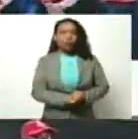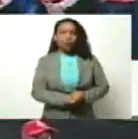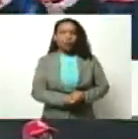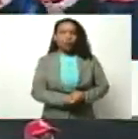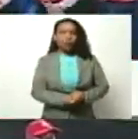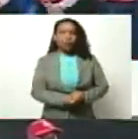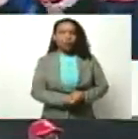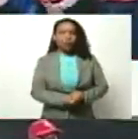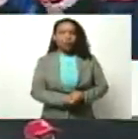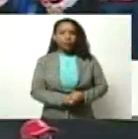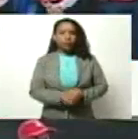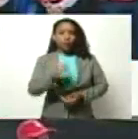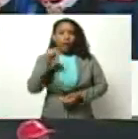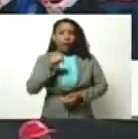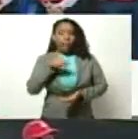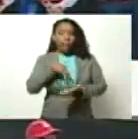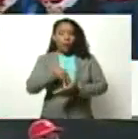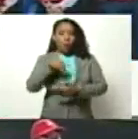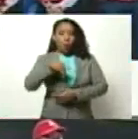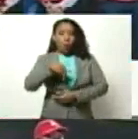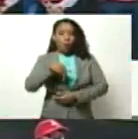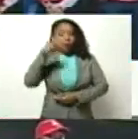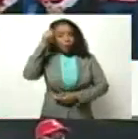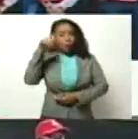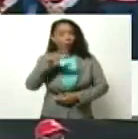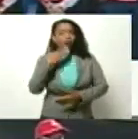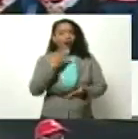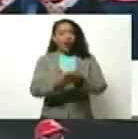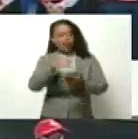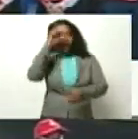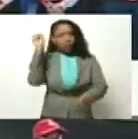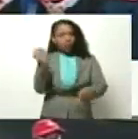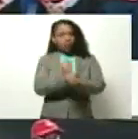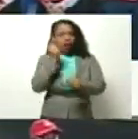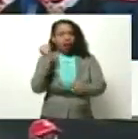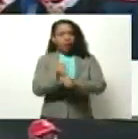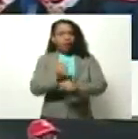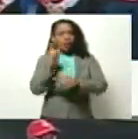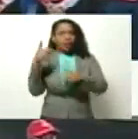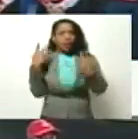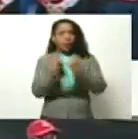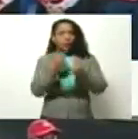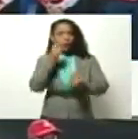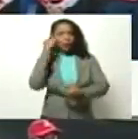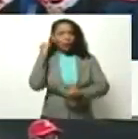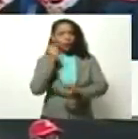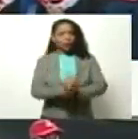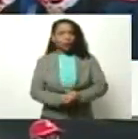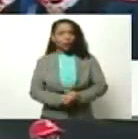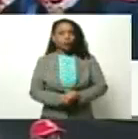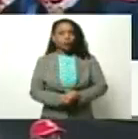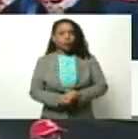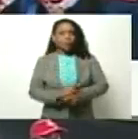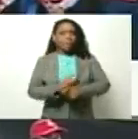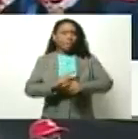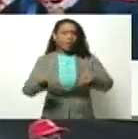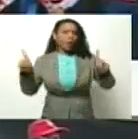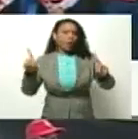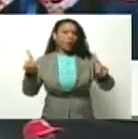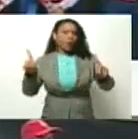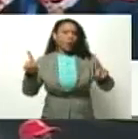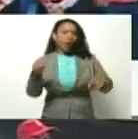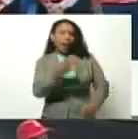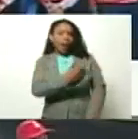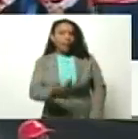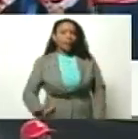imparte de estar de pie hoy este pueblo es gracias al trabajo de esos compañeros de sus compañeros pero el